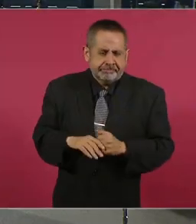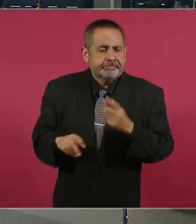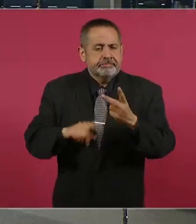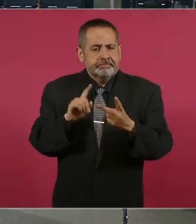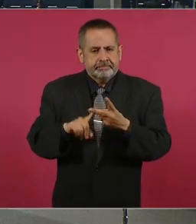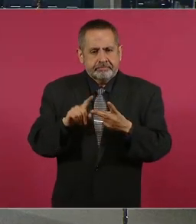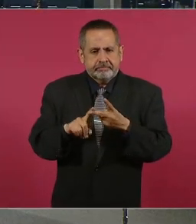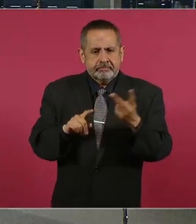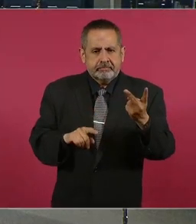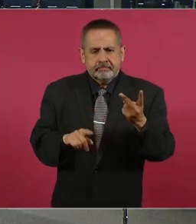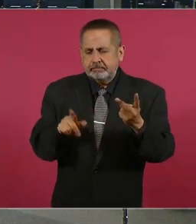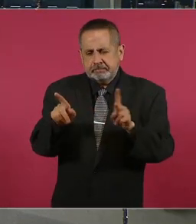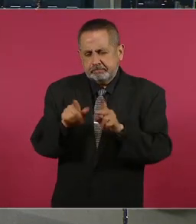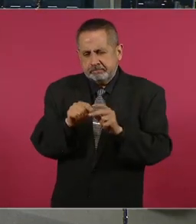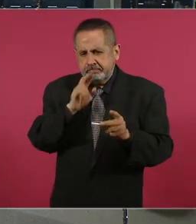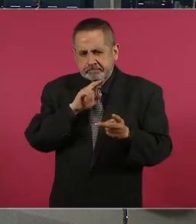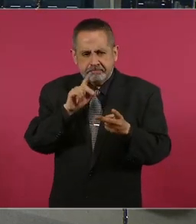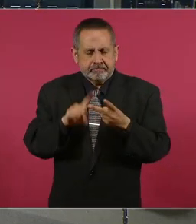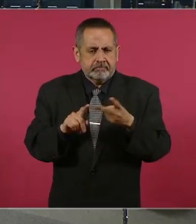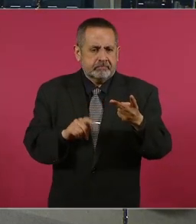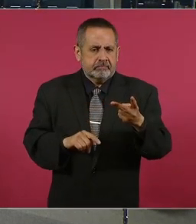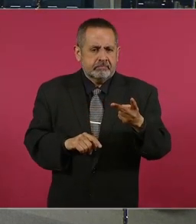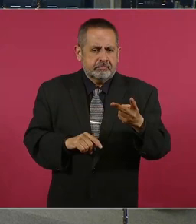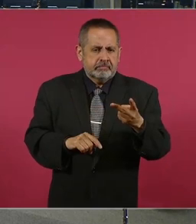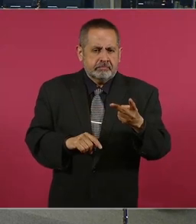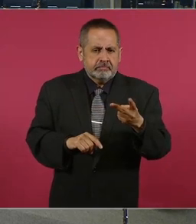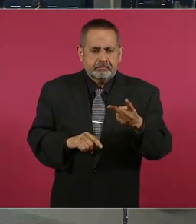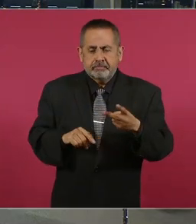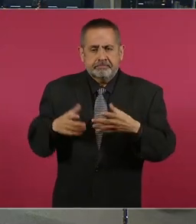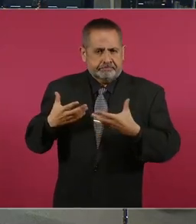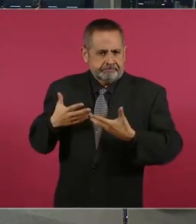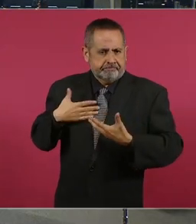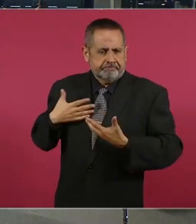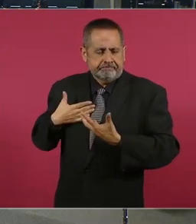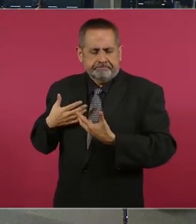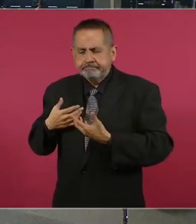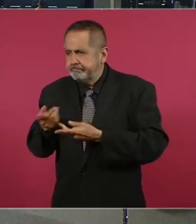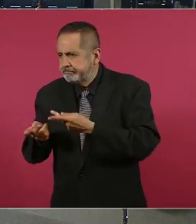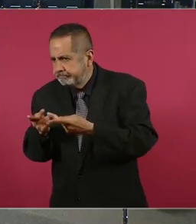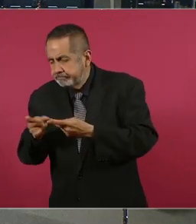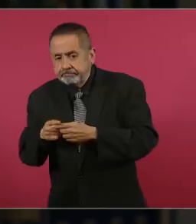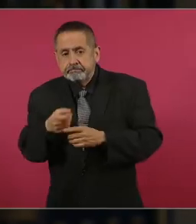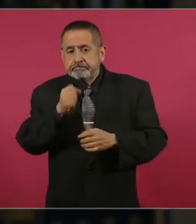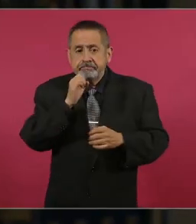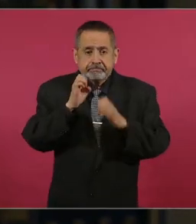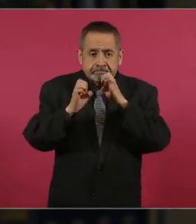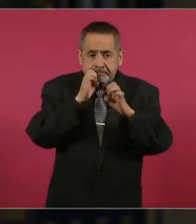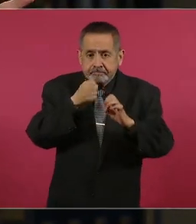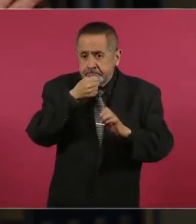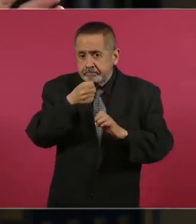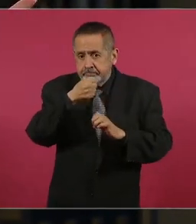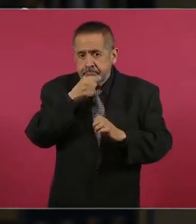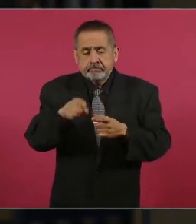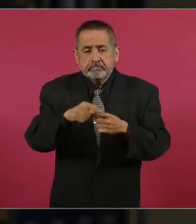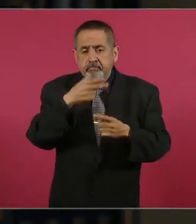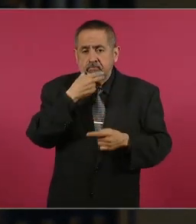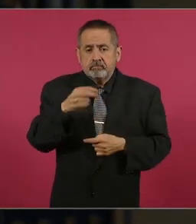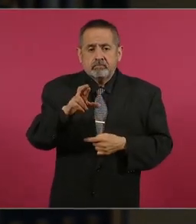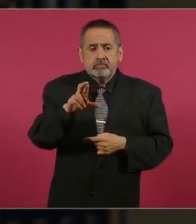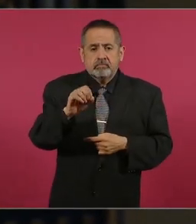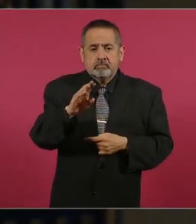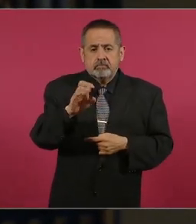pregunta. Y en un segundo tema, presidente, en Reporteros MX logramos entrevistar al ciudadano Roberto